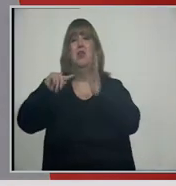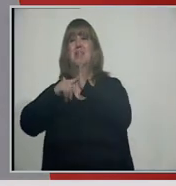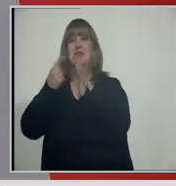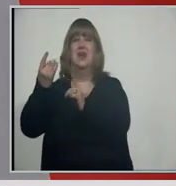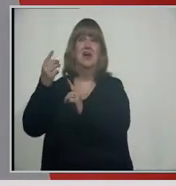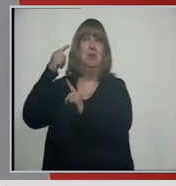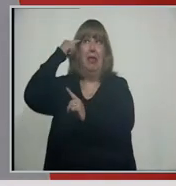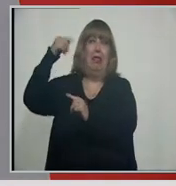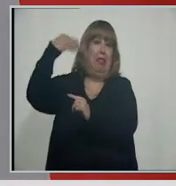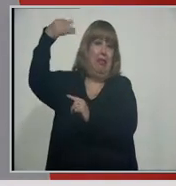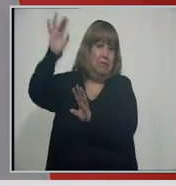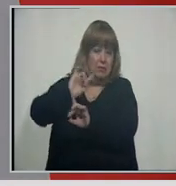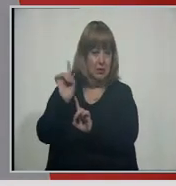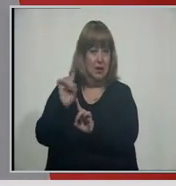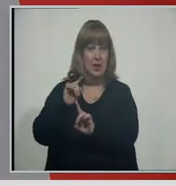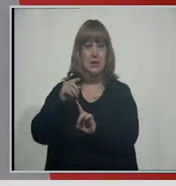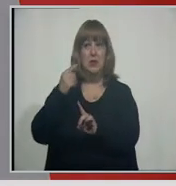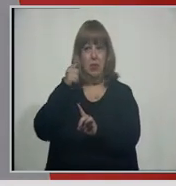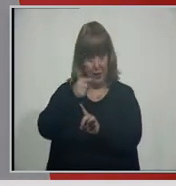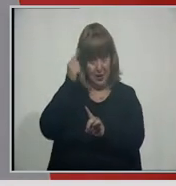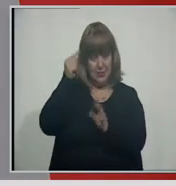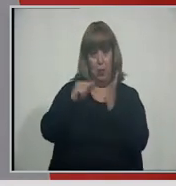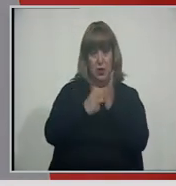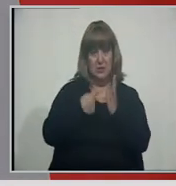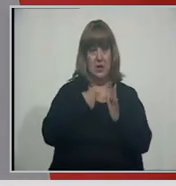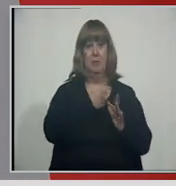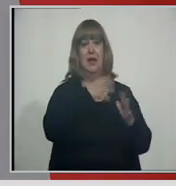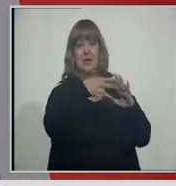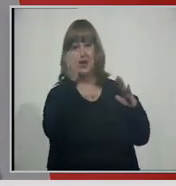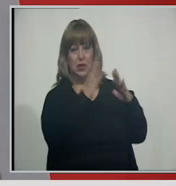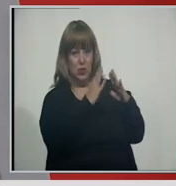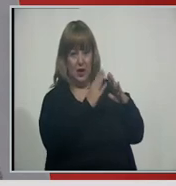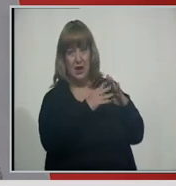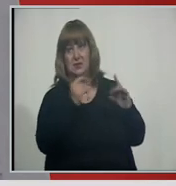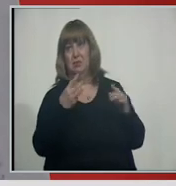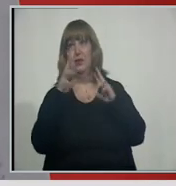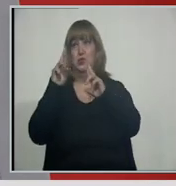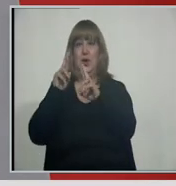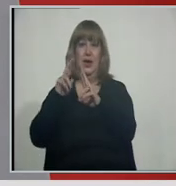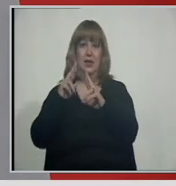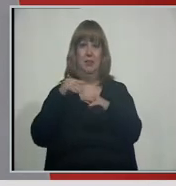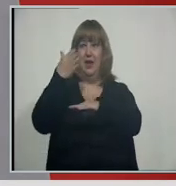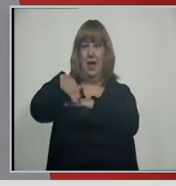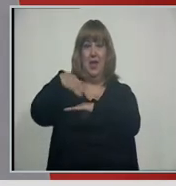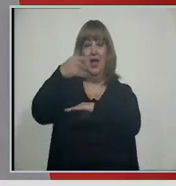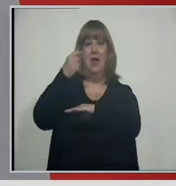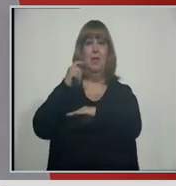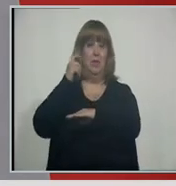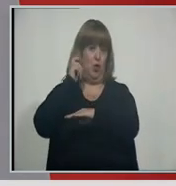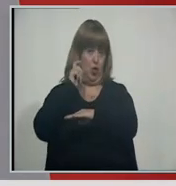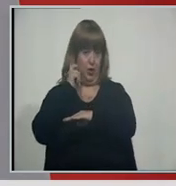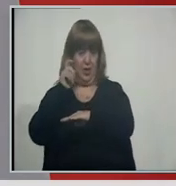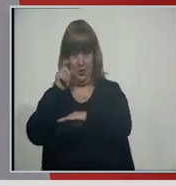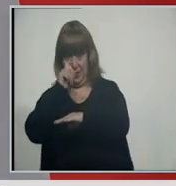es una entelequia si para irte buenos aires tienes que desarrollar te para poder salir con suerte que no salís en la calle corrientes salvo que